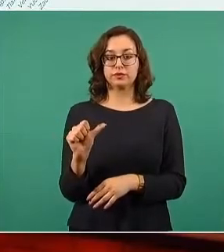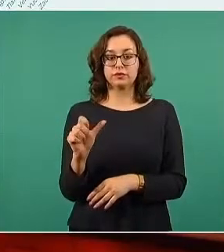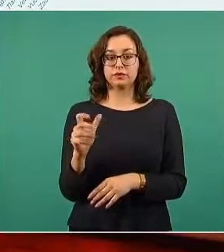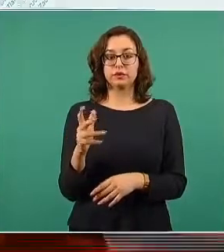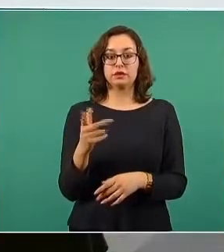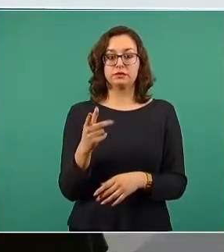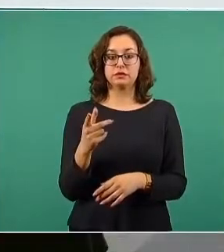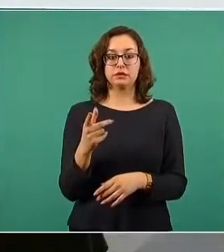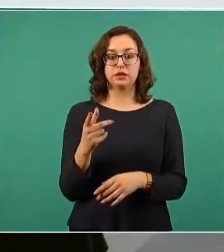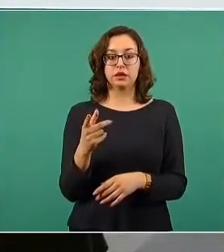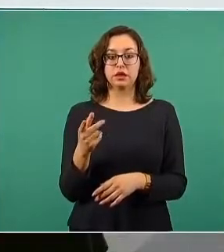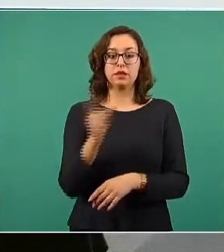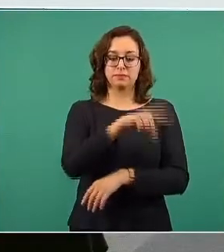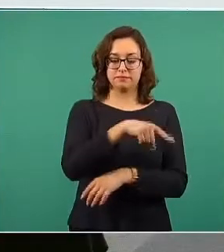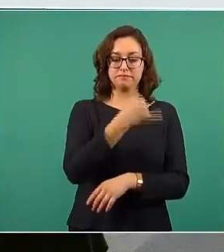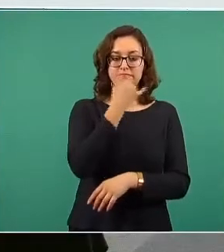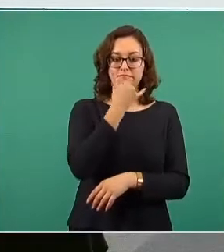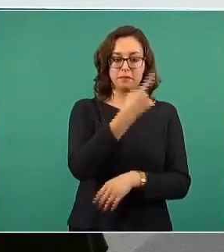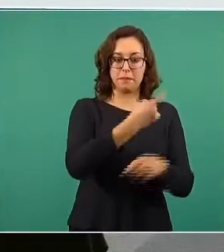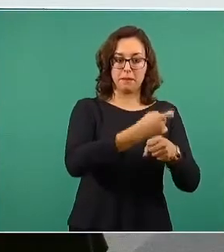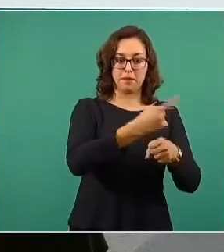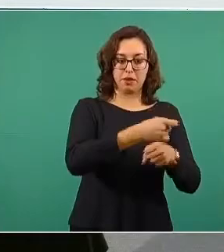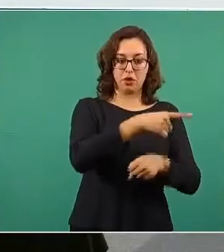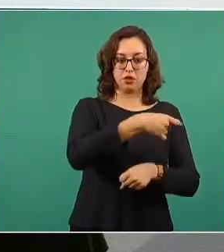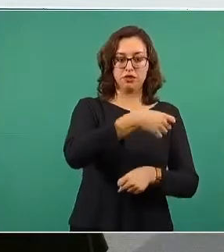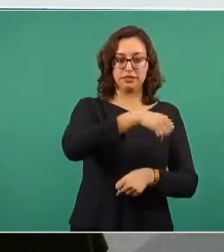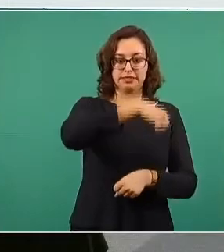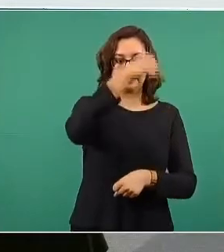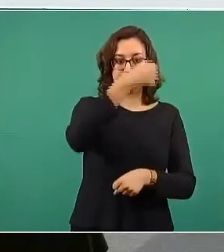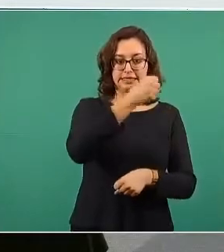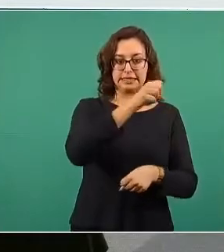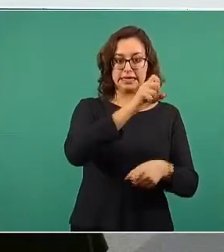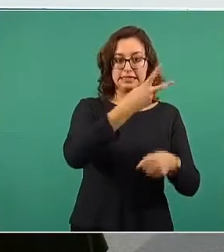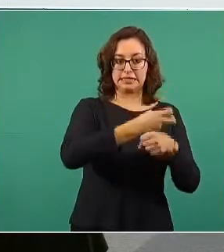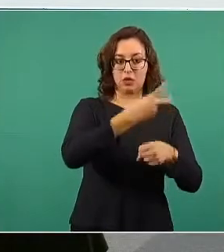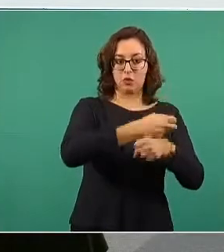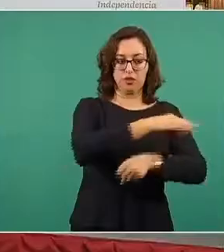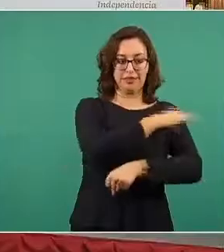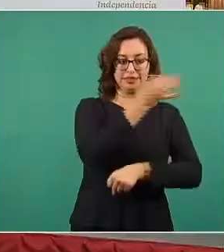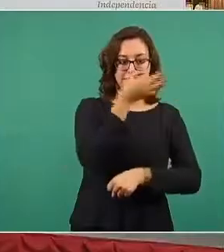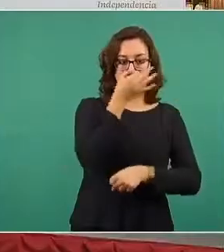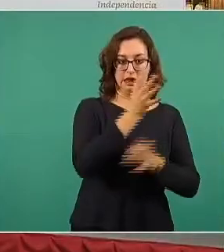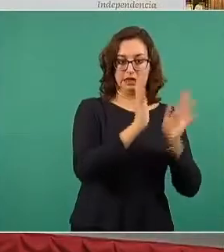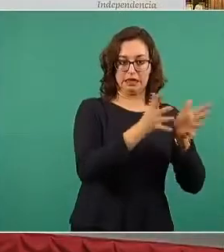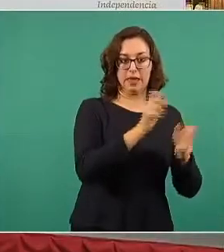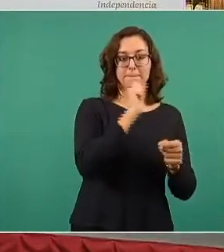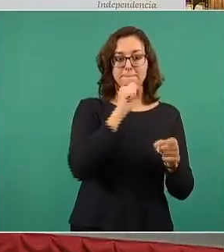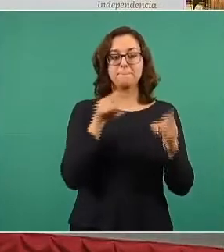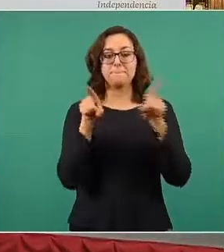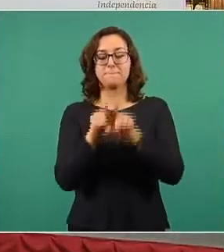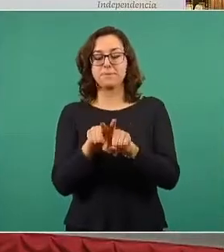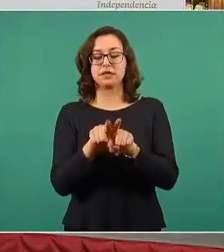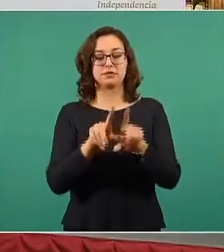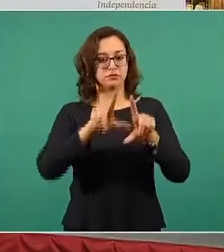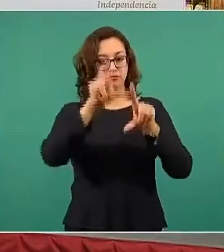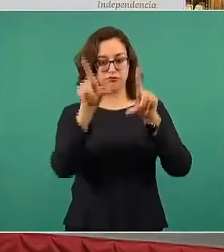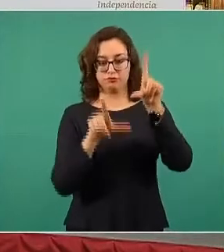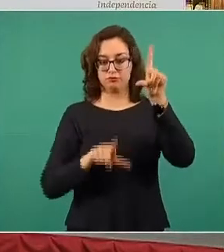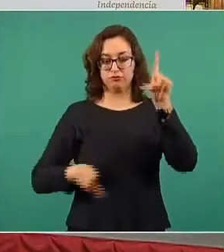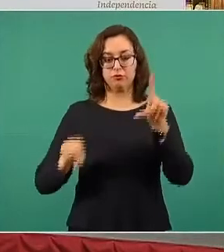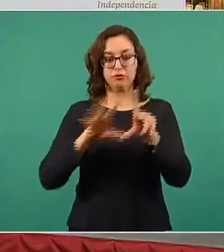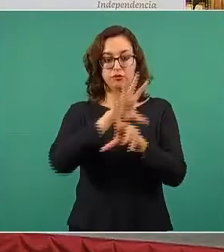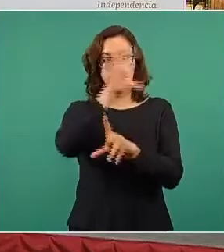segunda dosis en personas mayores de 60. Estamos activamente vacunando y también ya se cubrió casi todo el territorio